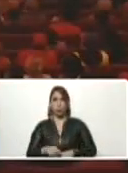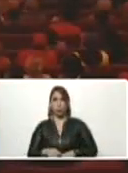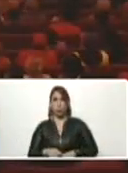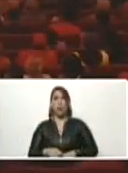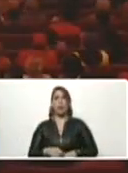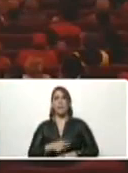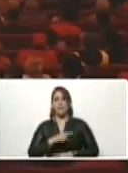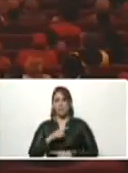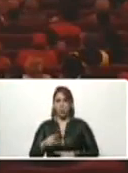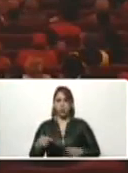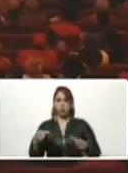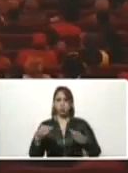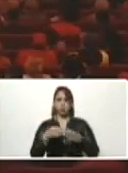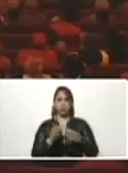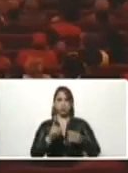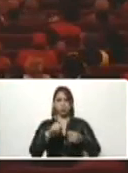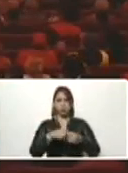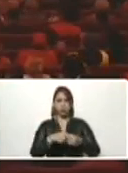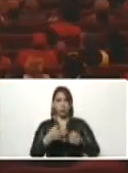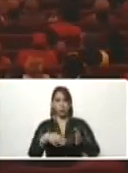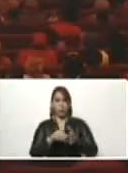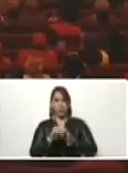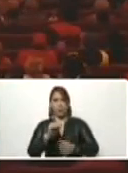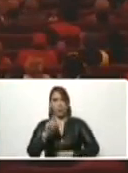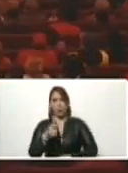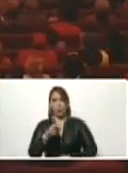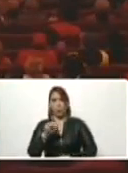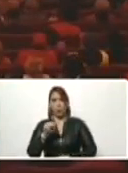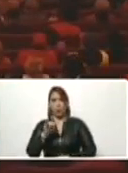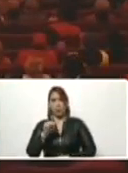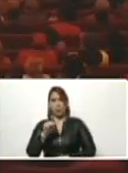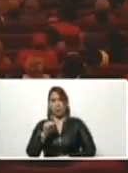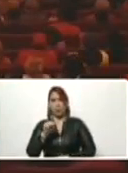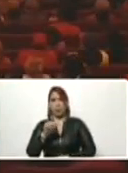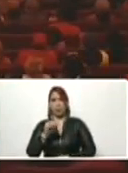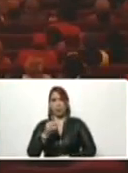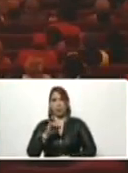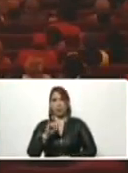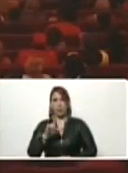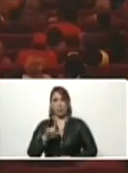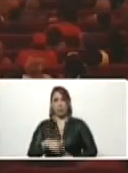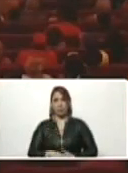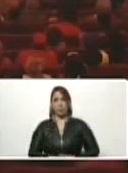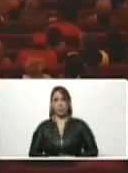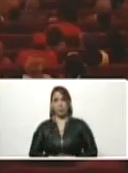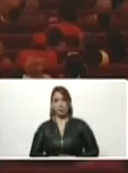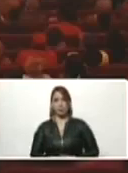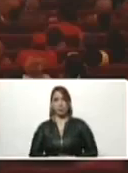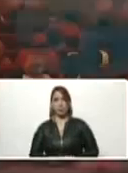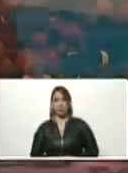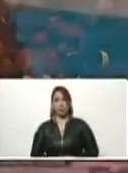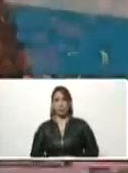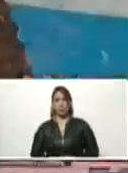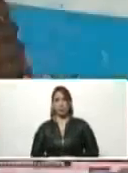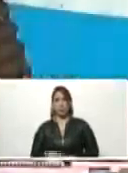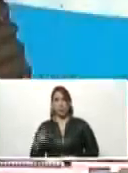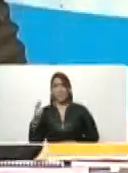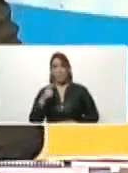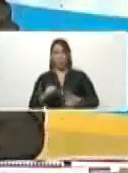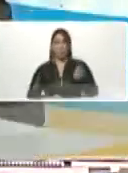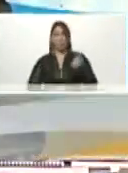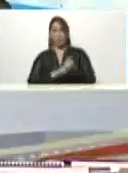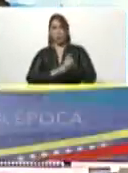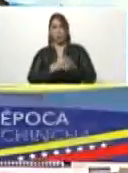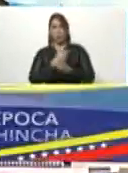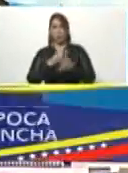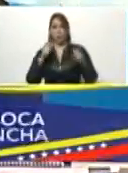a la división protectora a regresar a Guayaquil, replegarse. Olmedo busca apoyo en el Libertador Simón